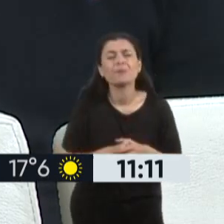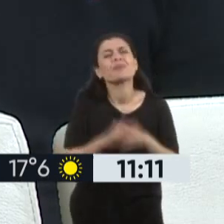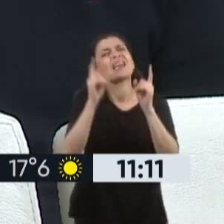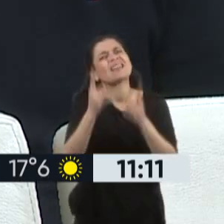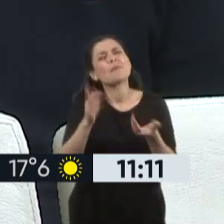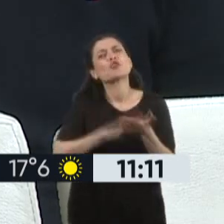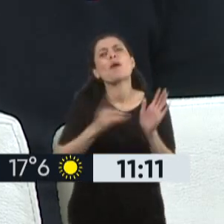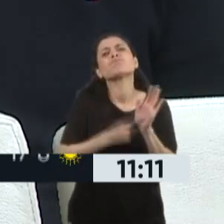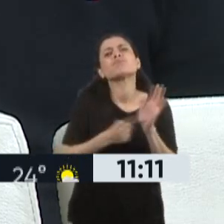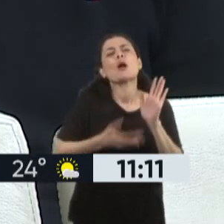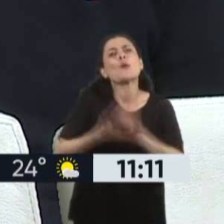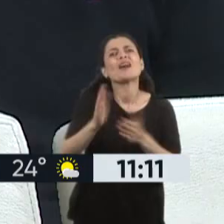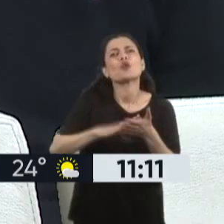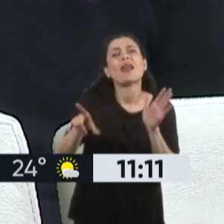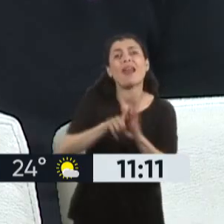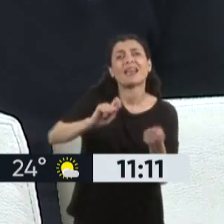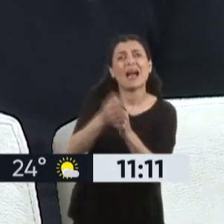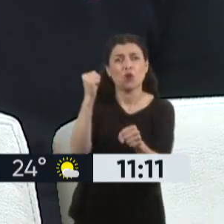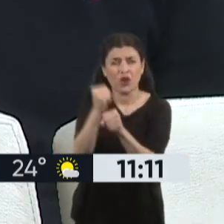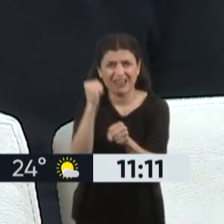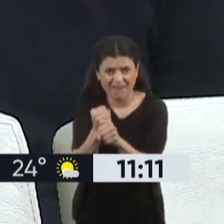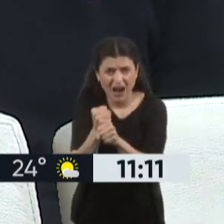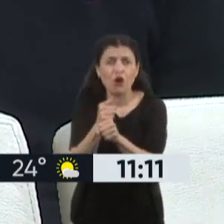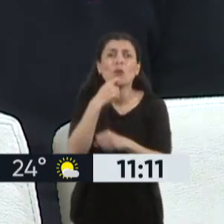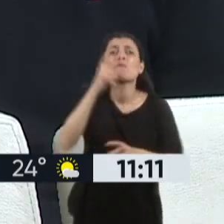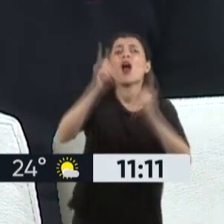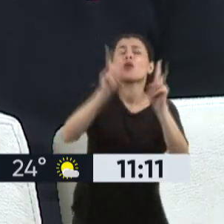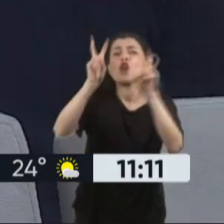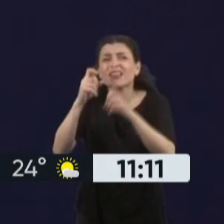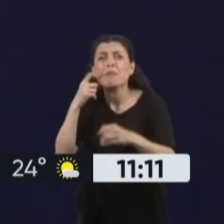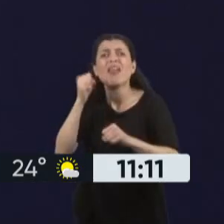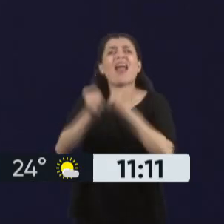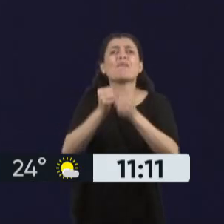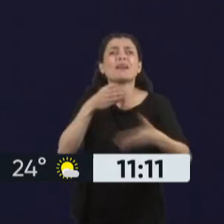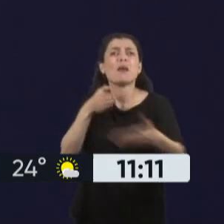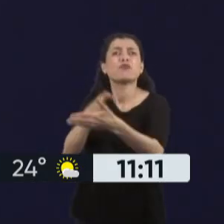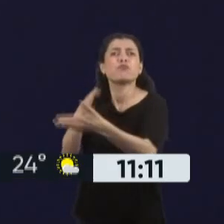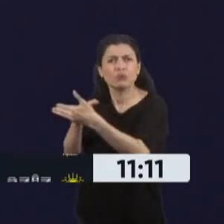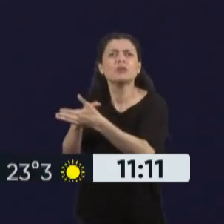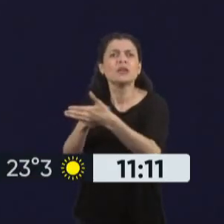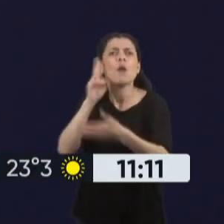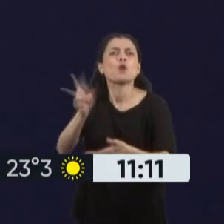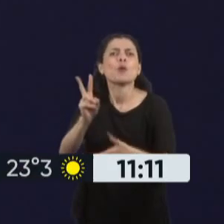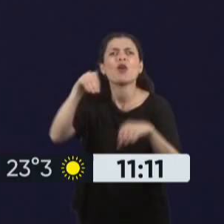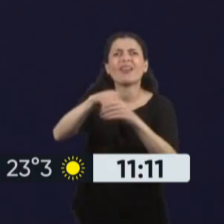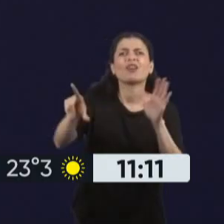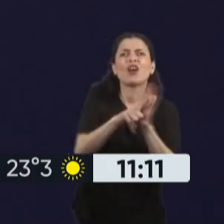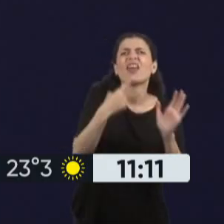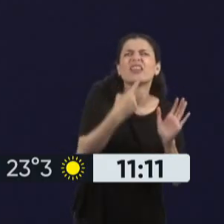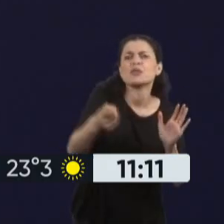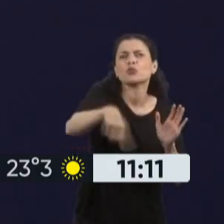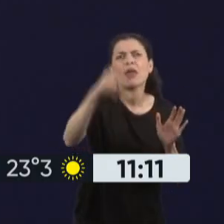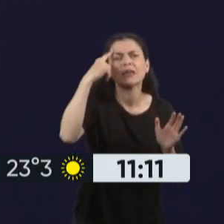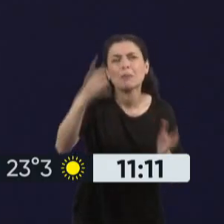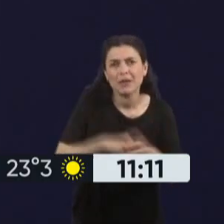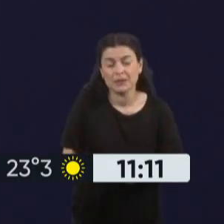de la reforma laboral que incluye, por ejemplo, los bloqueos a las empresas. Gracias. Bueno, lo último, se están